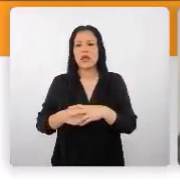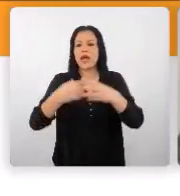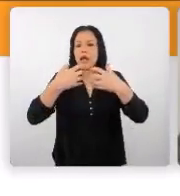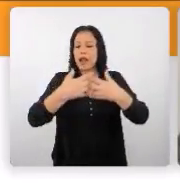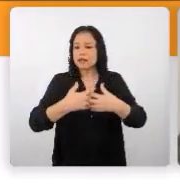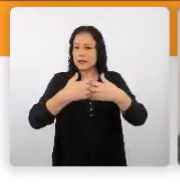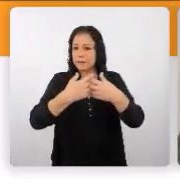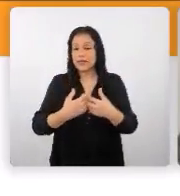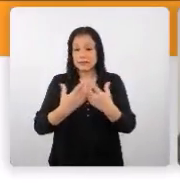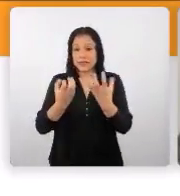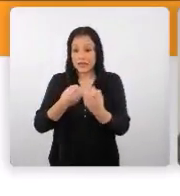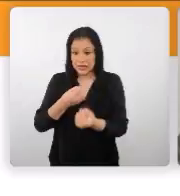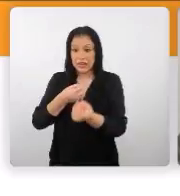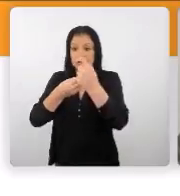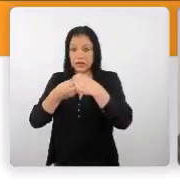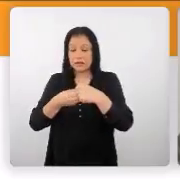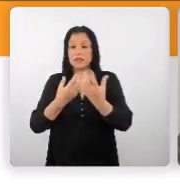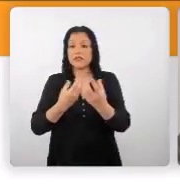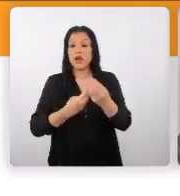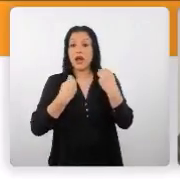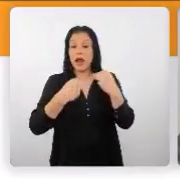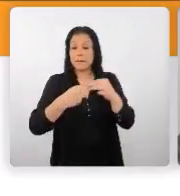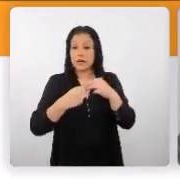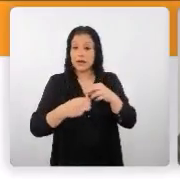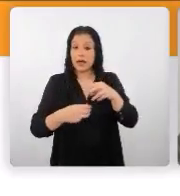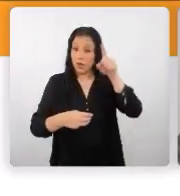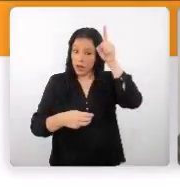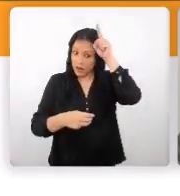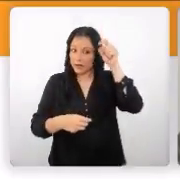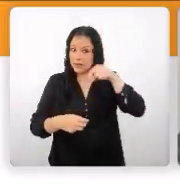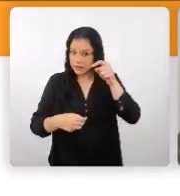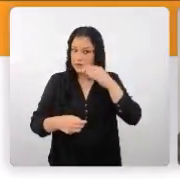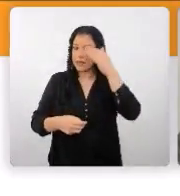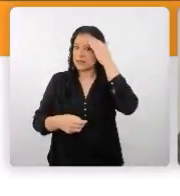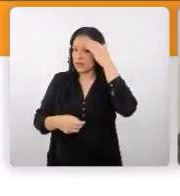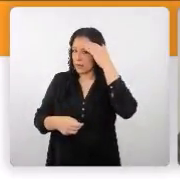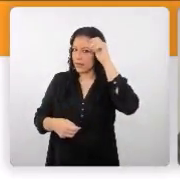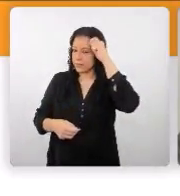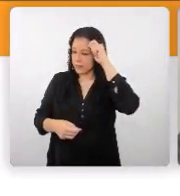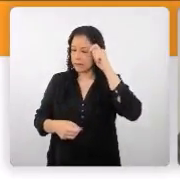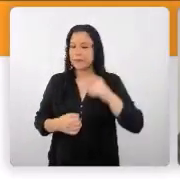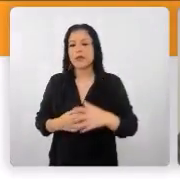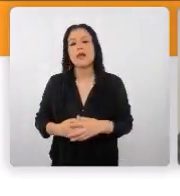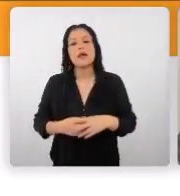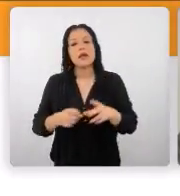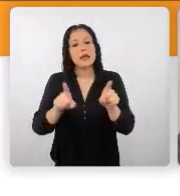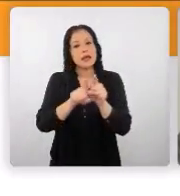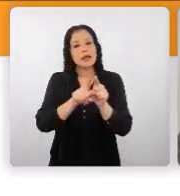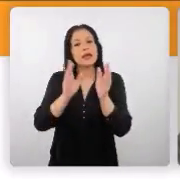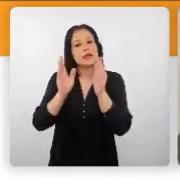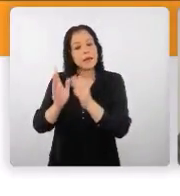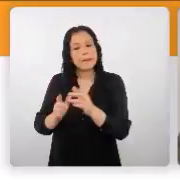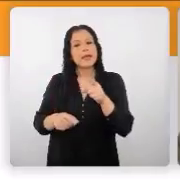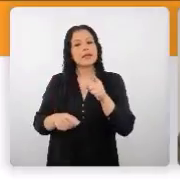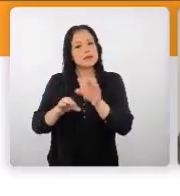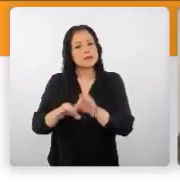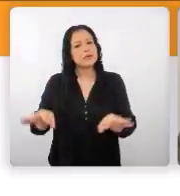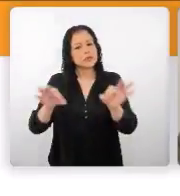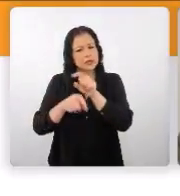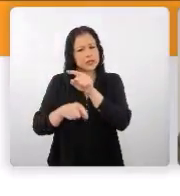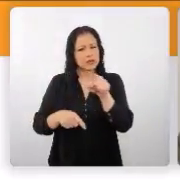que quieran entrar al mercado alemán deben considerar, ¿no? Por otro lado, hay que tener en cuenta también